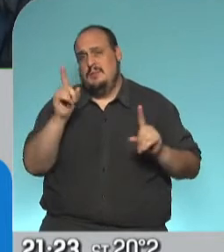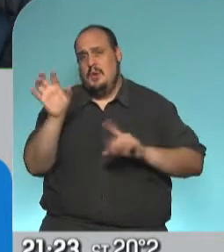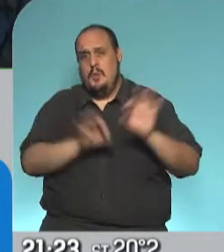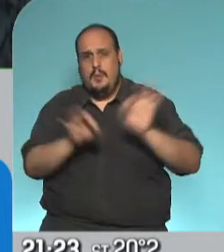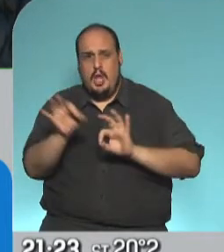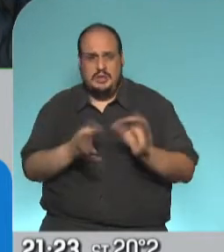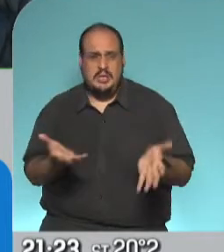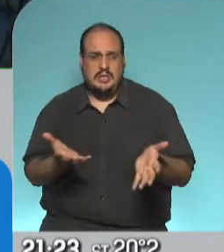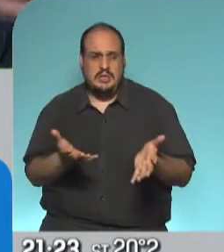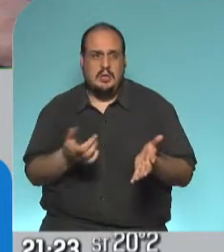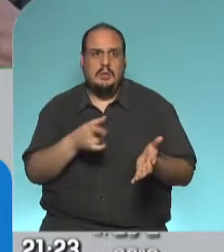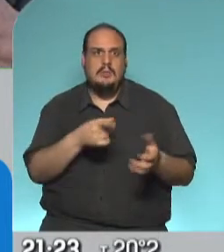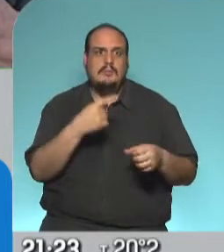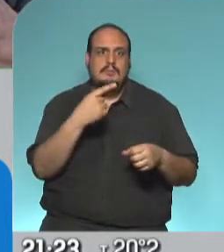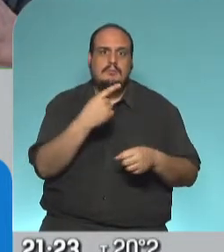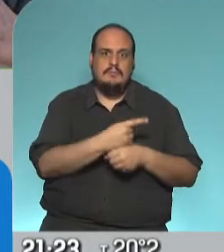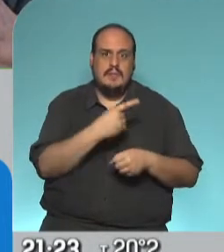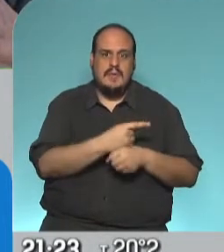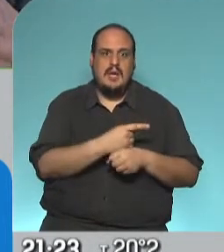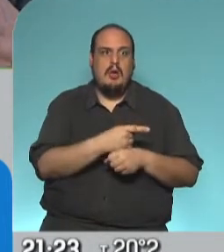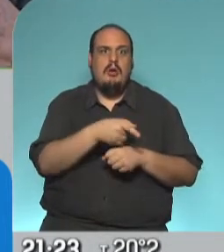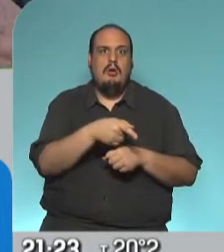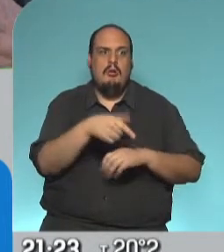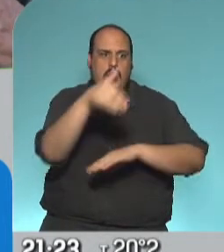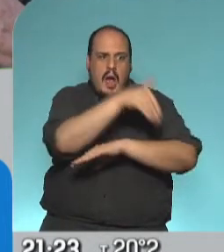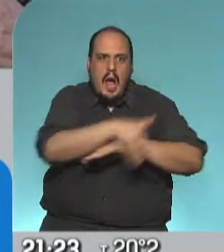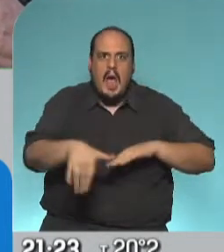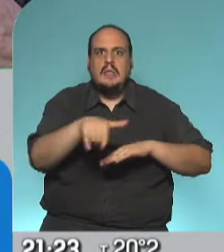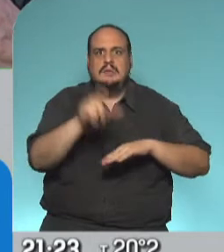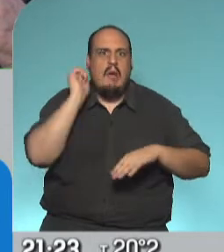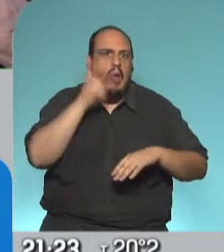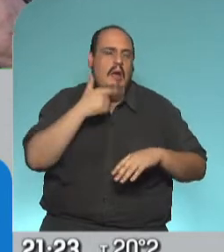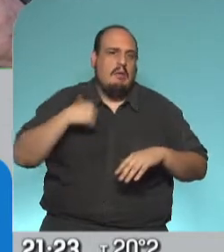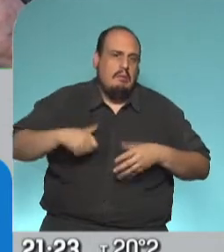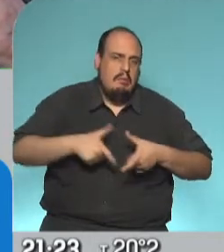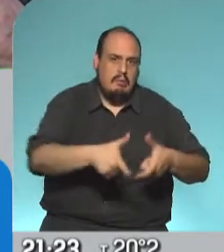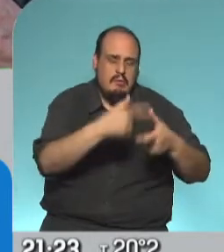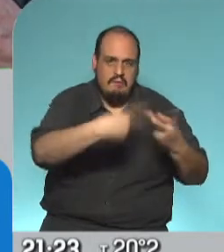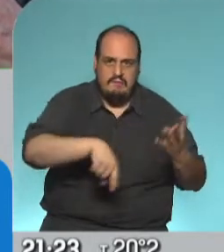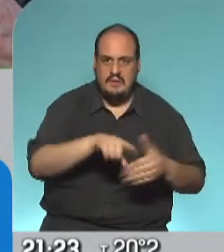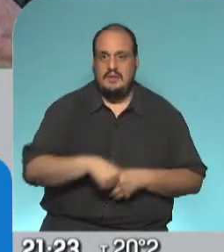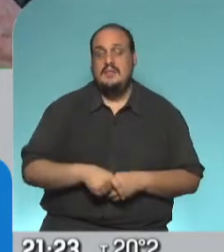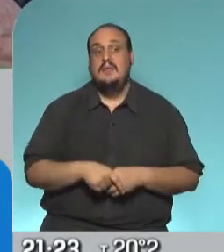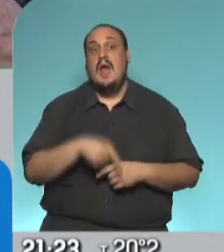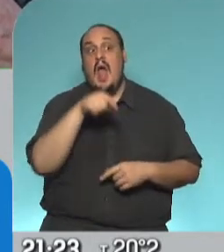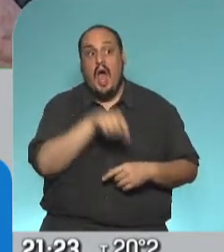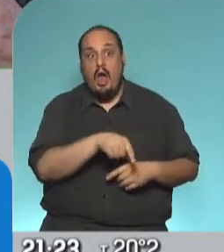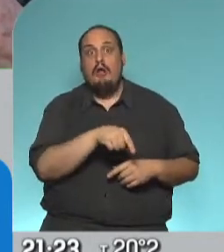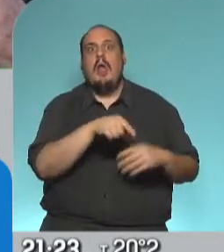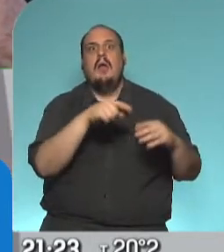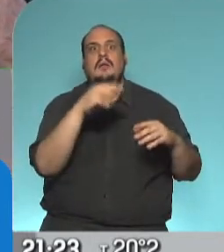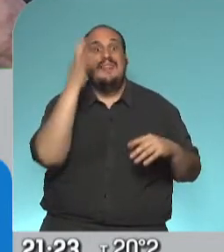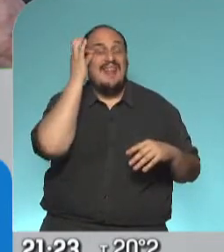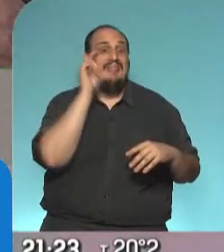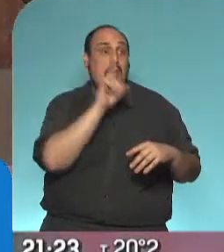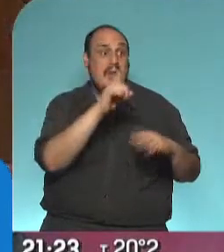la lógica, que es abrir las casas y llegar con la infraestructura. O sea que claramente estamos retomando esas 30.000 viviendas que